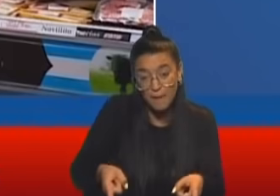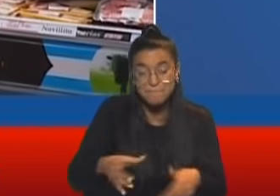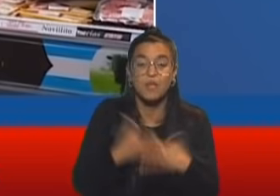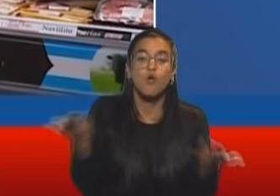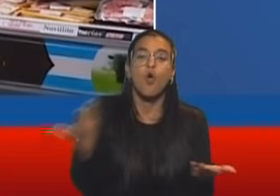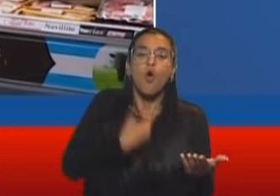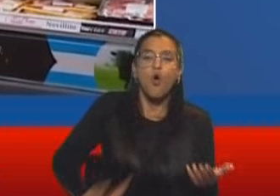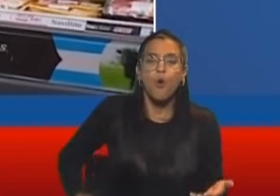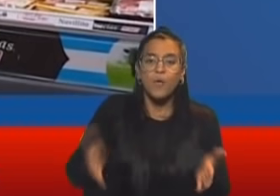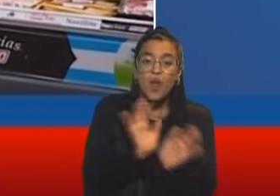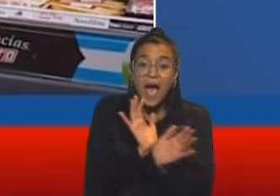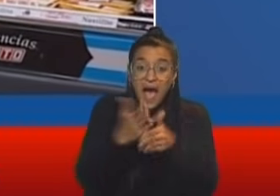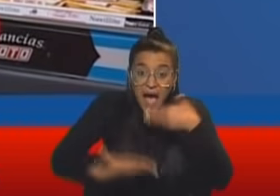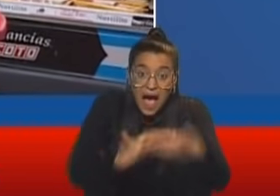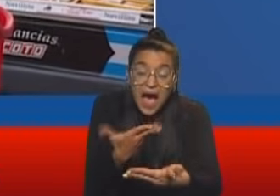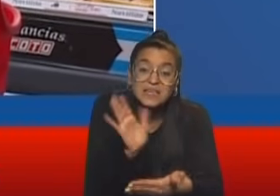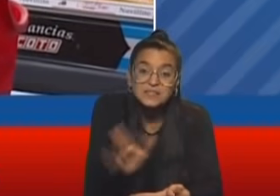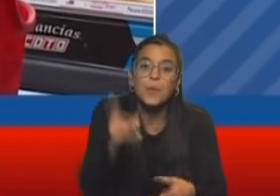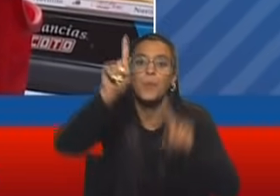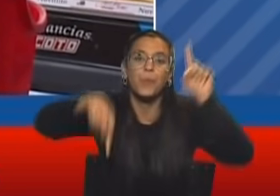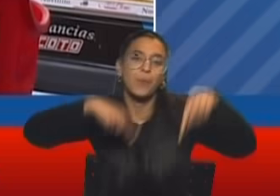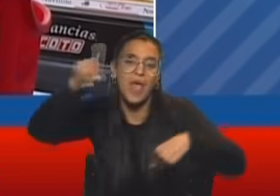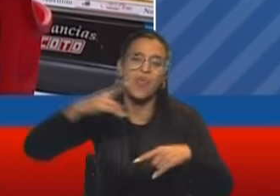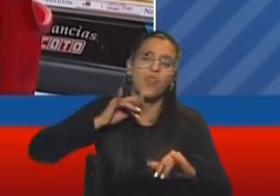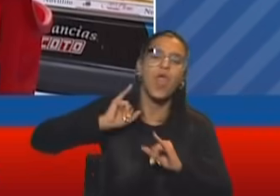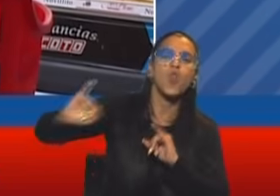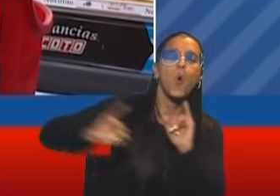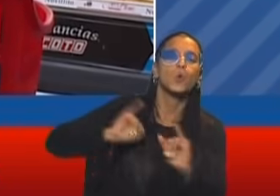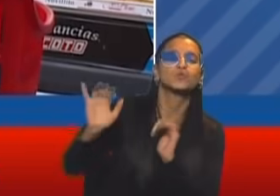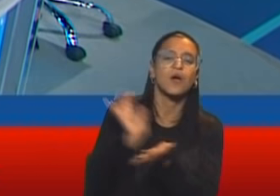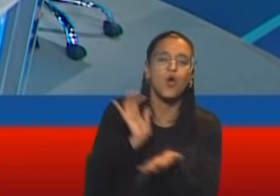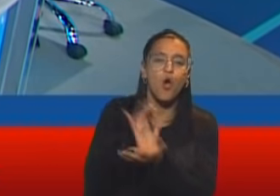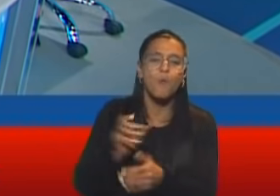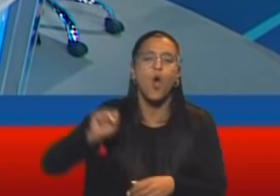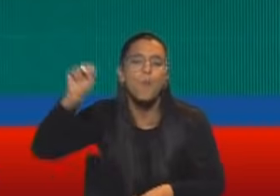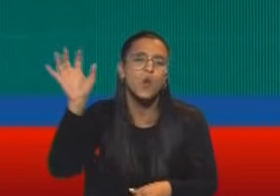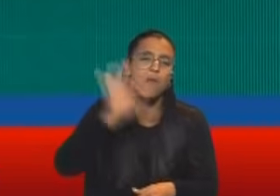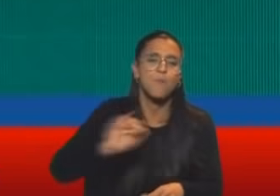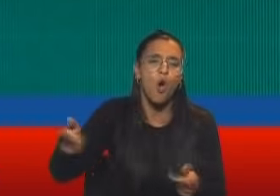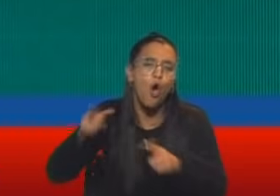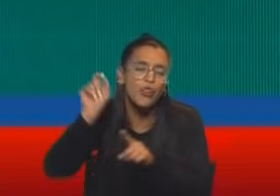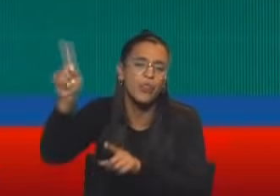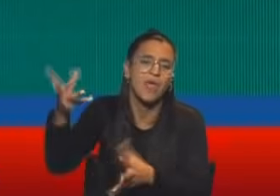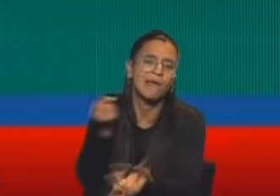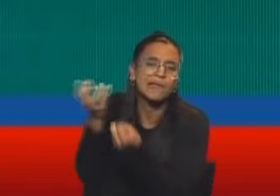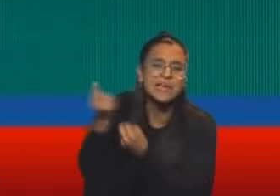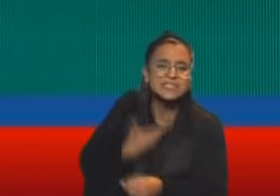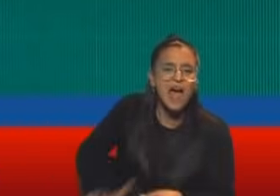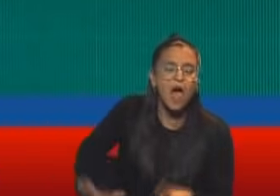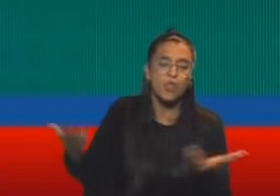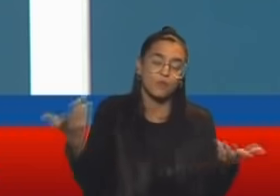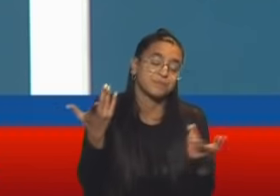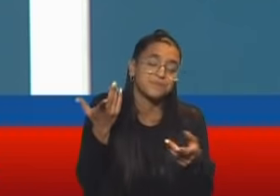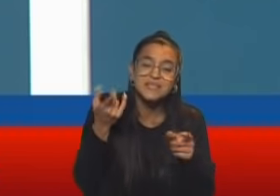el gobierno da un paso en ese sentido, enseguida empiezan a aparecer las denuncias de que o comunismo, o estatismo, o expropiación. Es lo mismo de